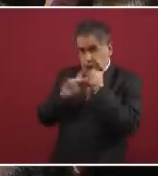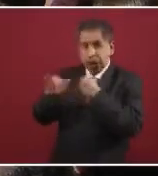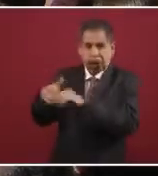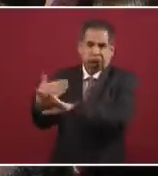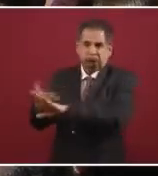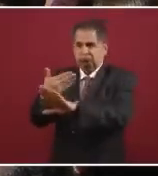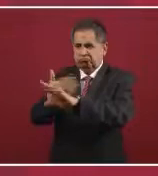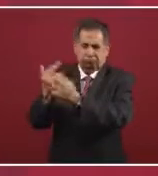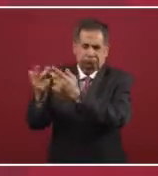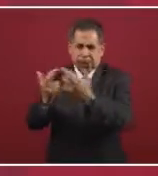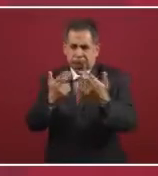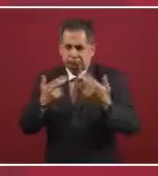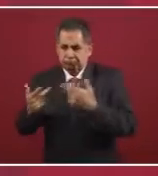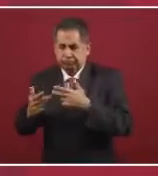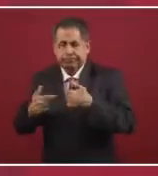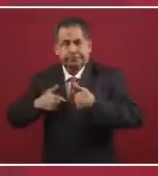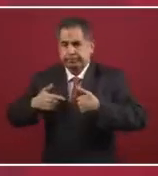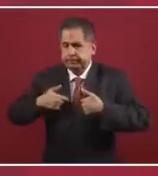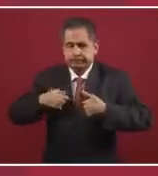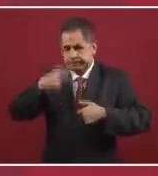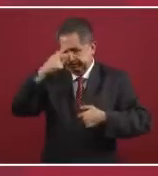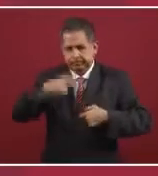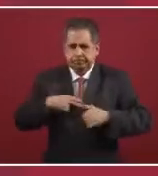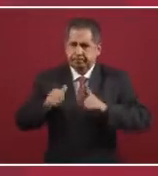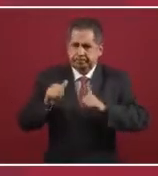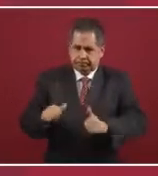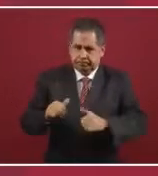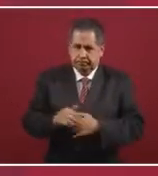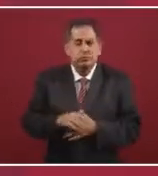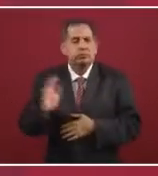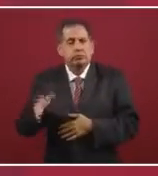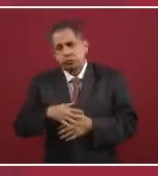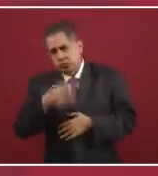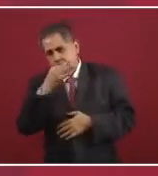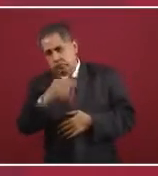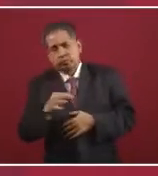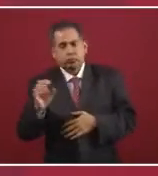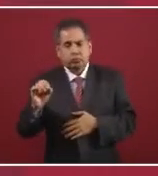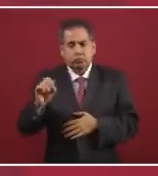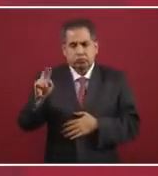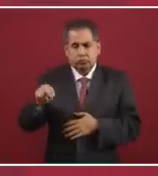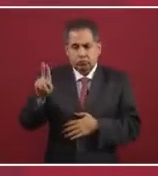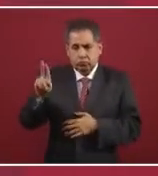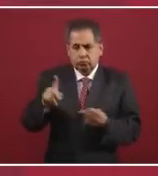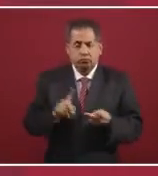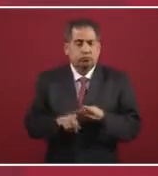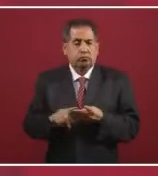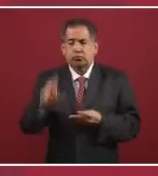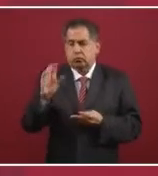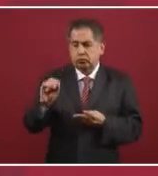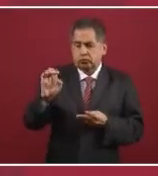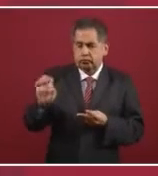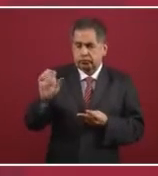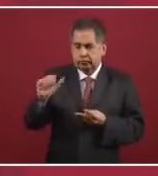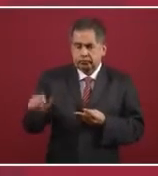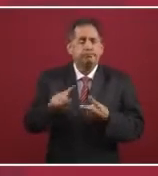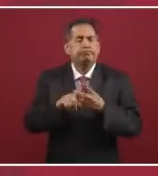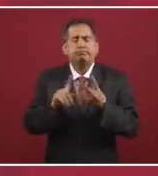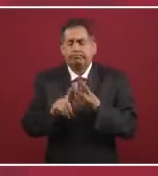estamos en alerta. También se lo he referido a la Organización de las Naciones Unidas, por supuesto a la Organización de Estados Americanos, que